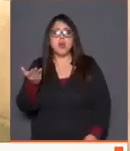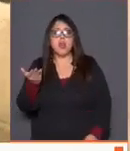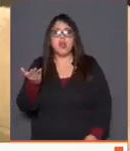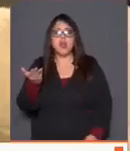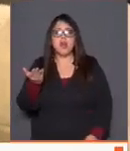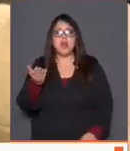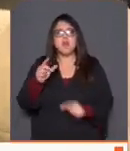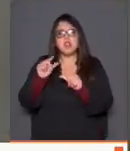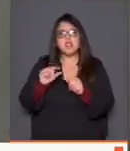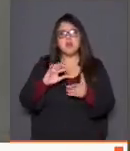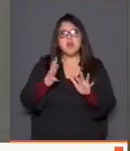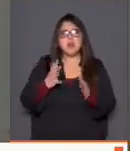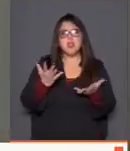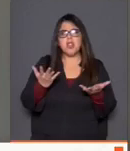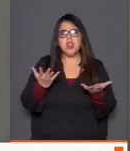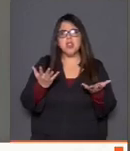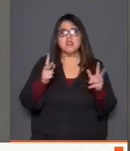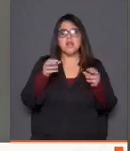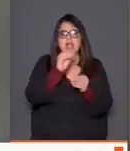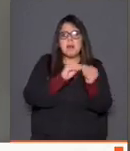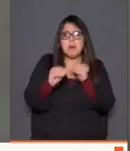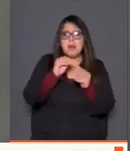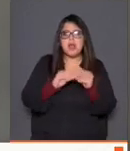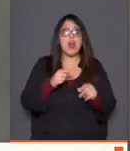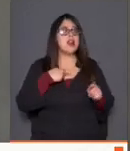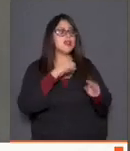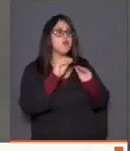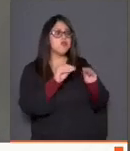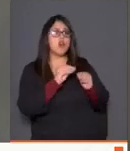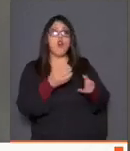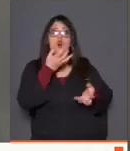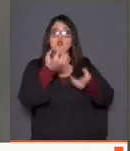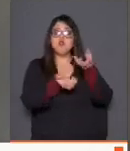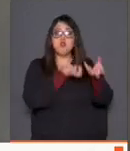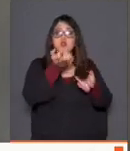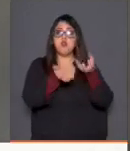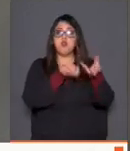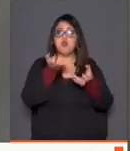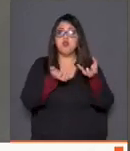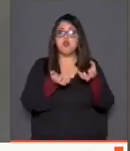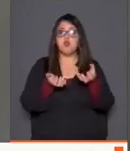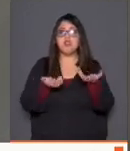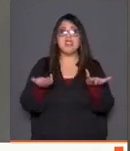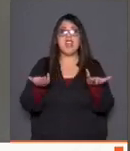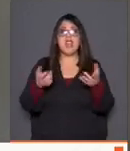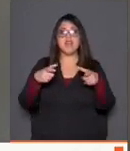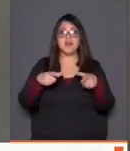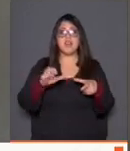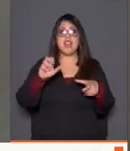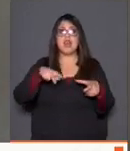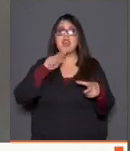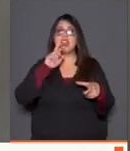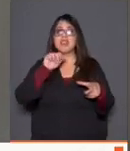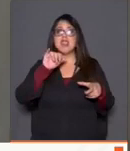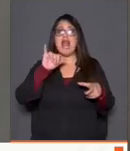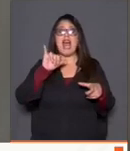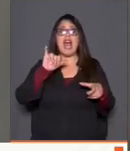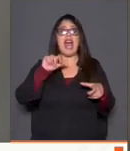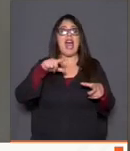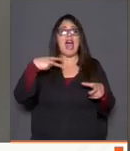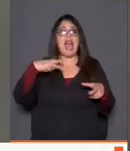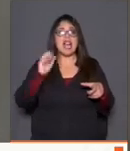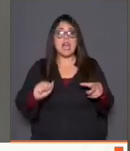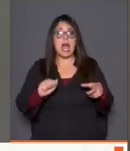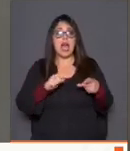como un bip artillero te recomendamos a fuego alto una entraña que no falla tenemos la mala ya de ser todo que la puedas alinear